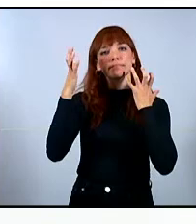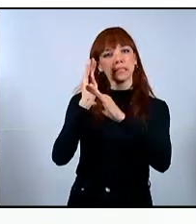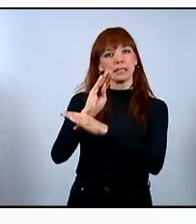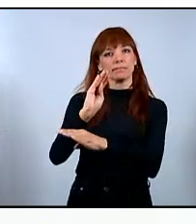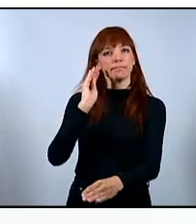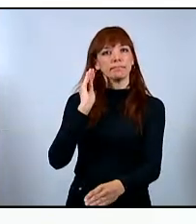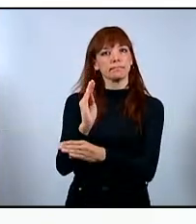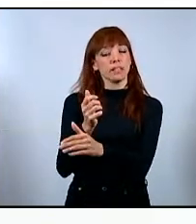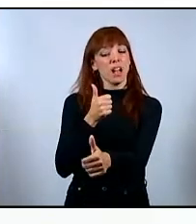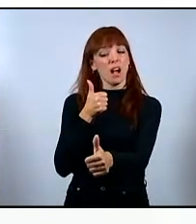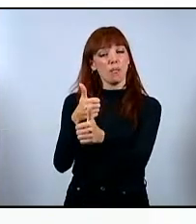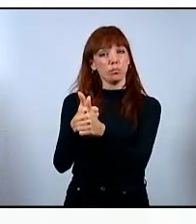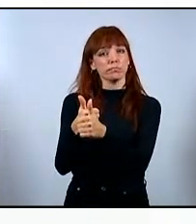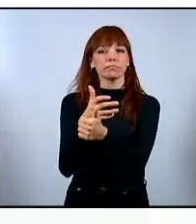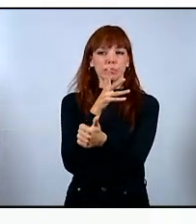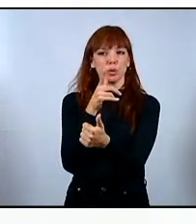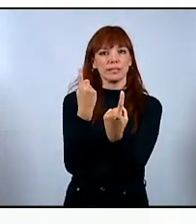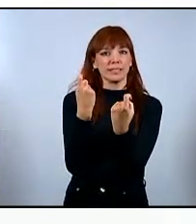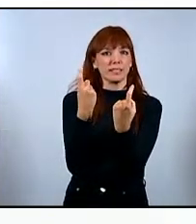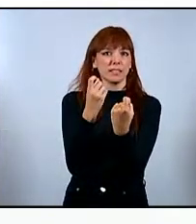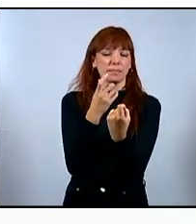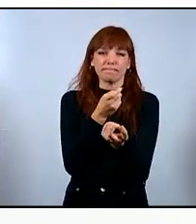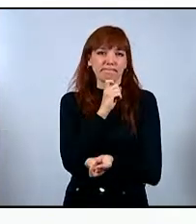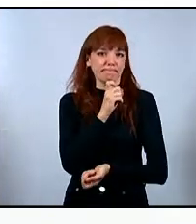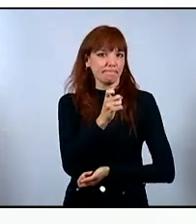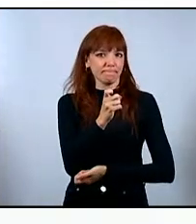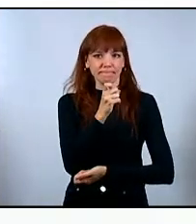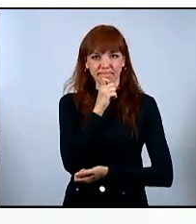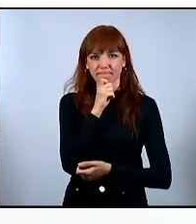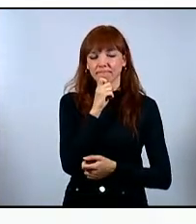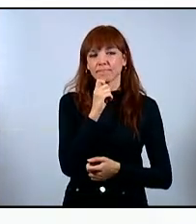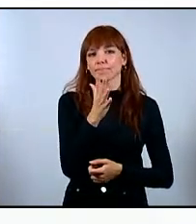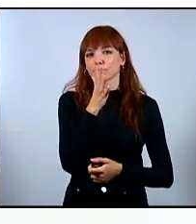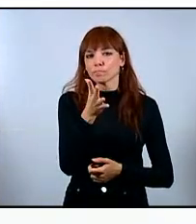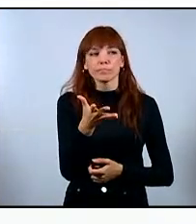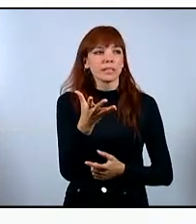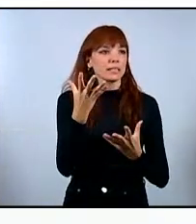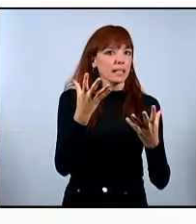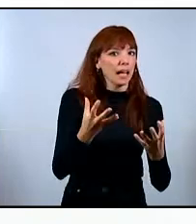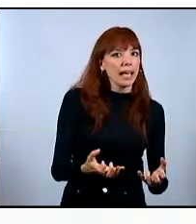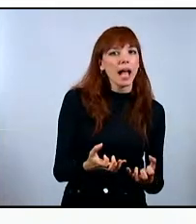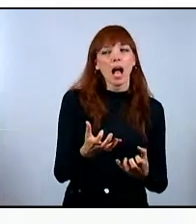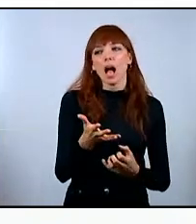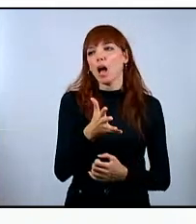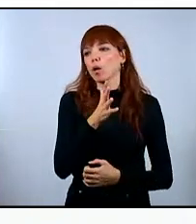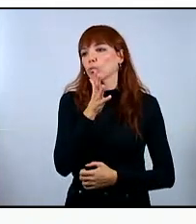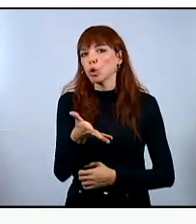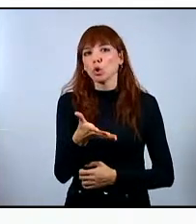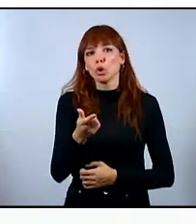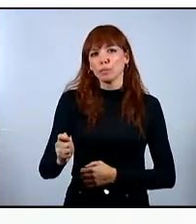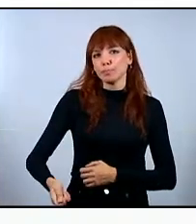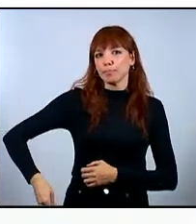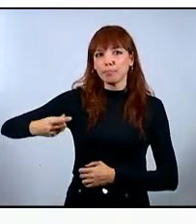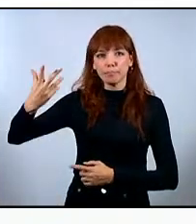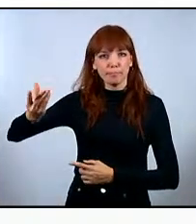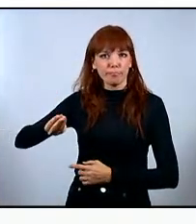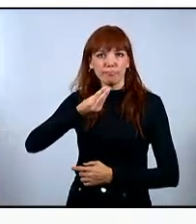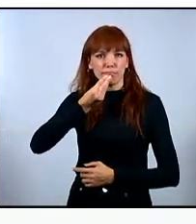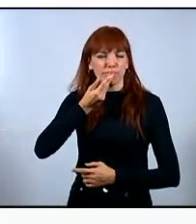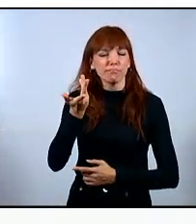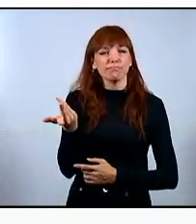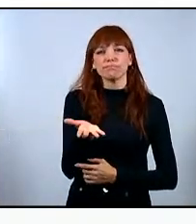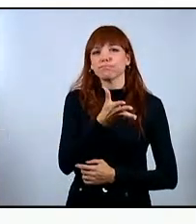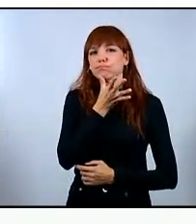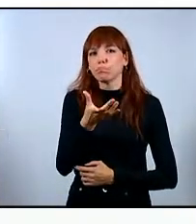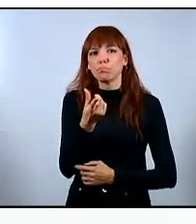en la difícil situación que están atravesando por muchas razones, por la sequía, por los altos costes de producción, por los